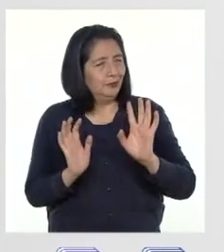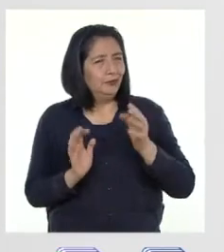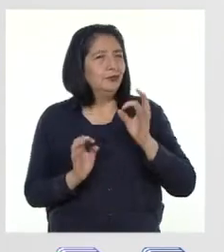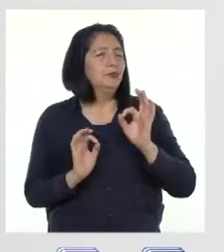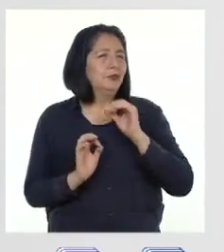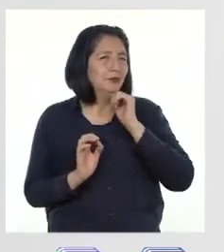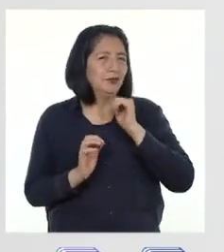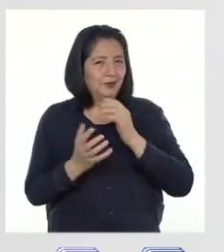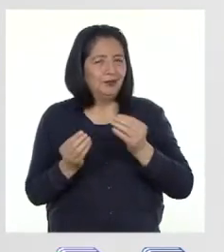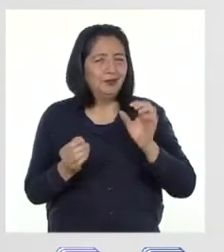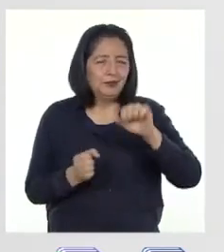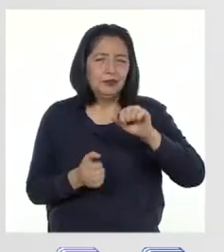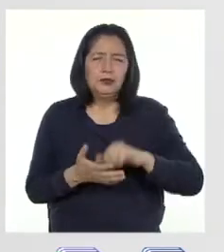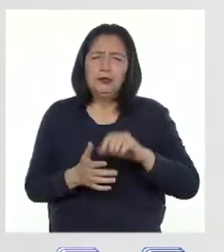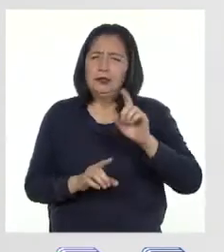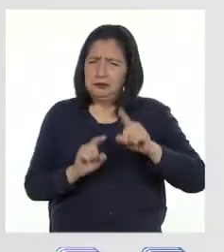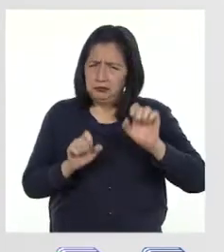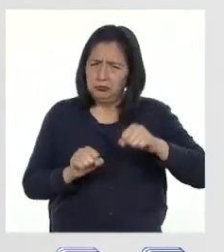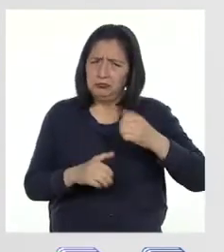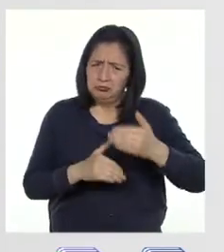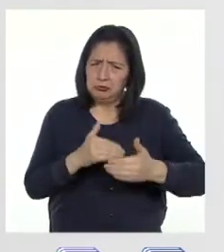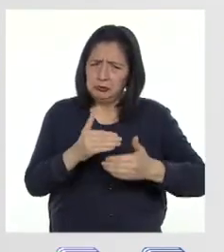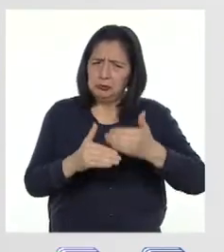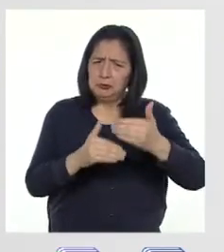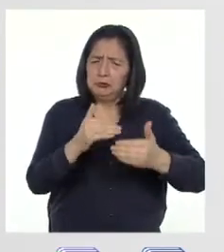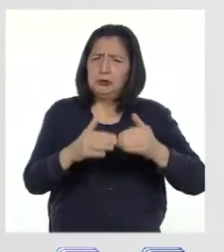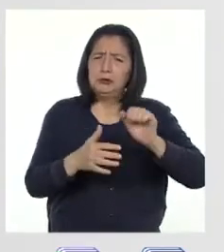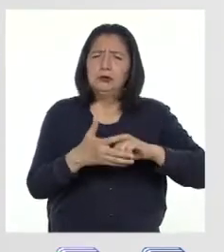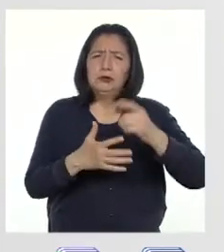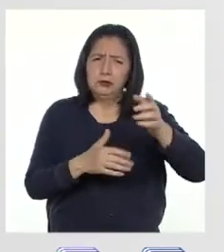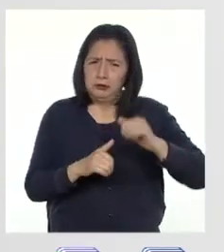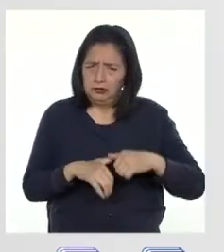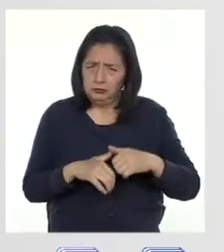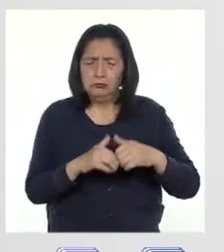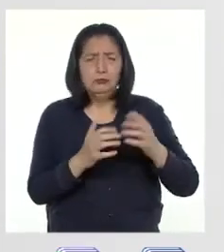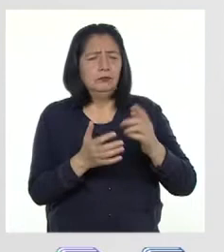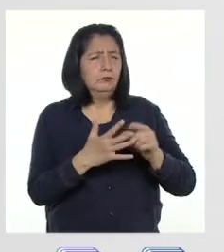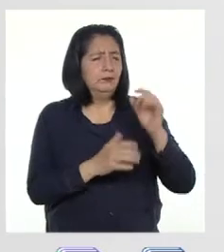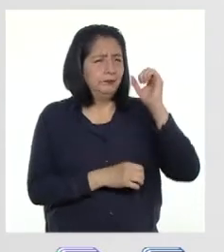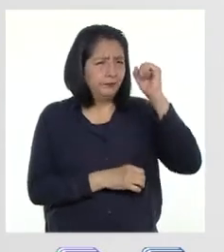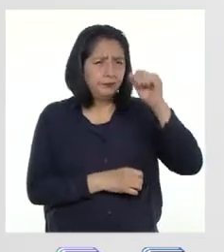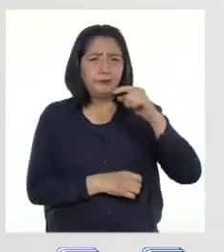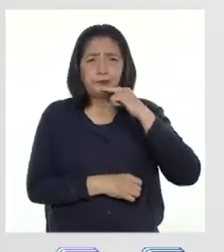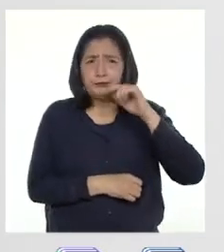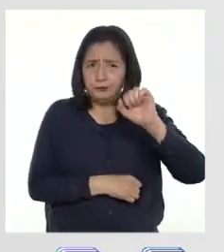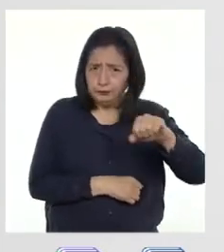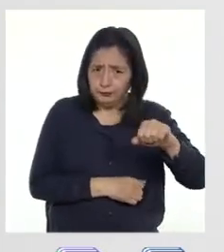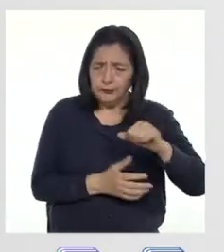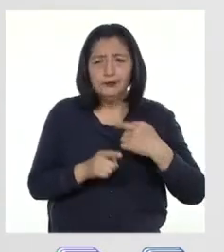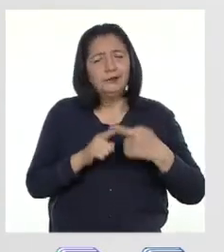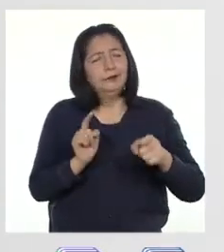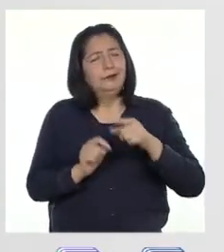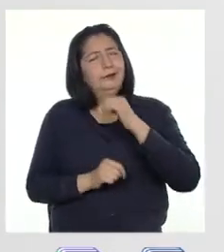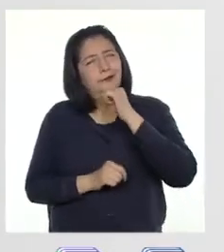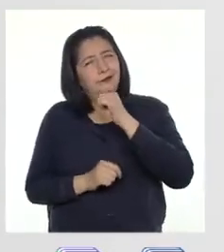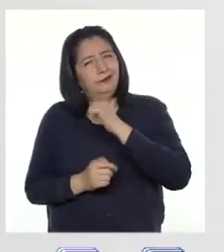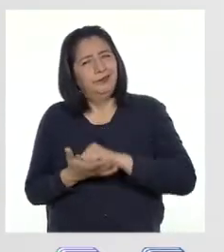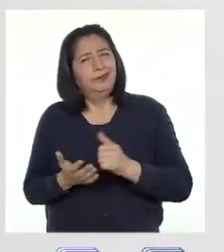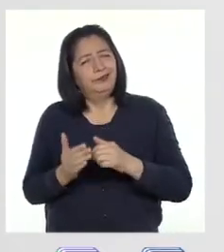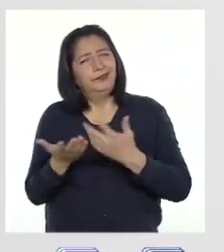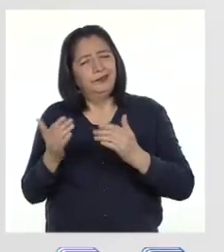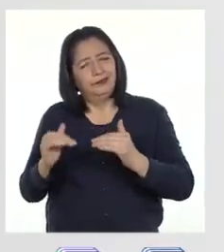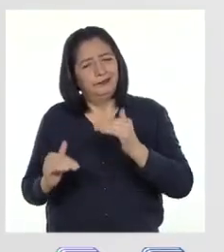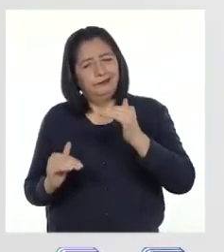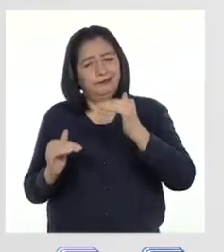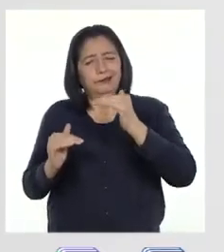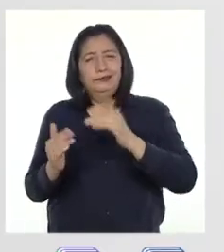Patty. Existen avances en cuanto a la reivindicación de los derechos de la mujer, pero todavía hay